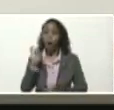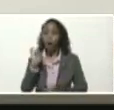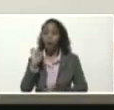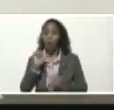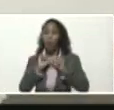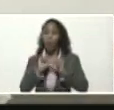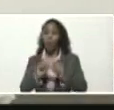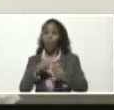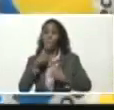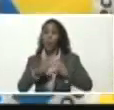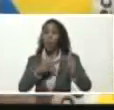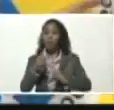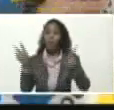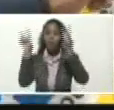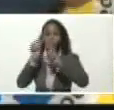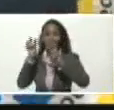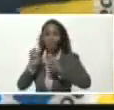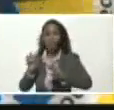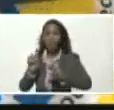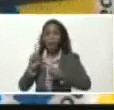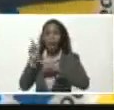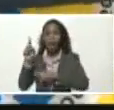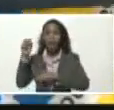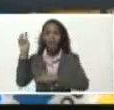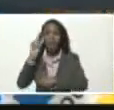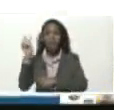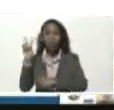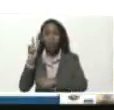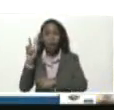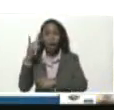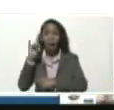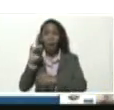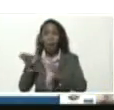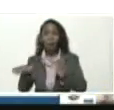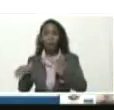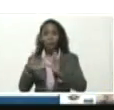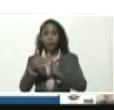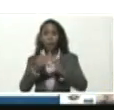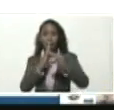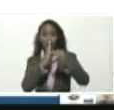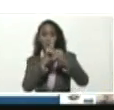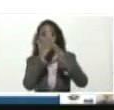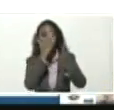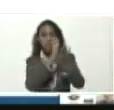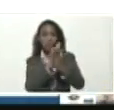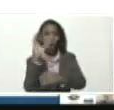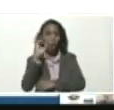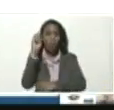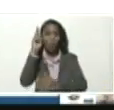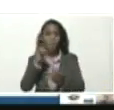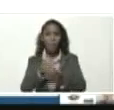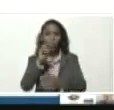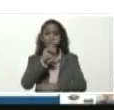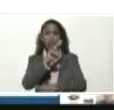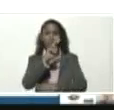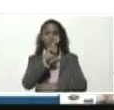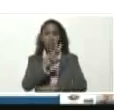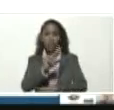continuamos con el proceso de investigación. Venezuela limita con Colombia 2.219